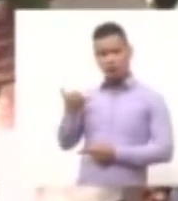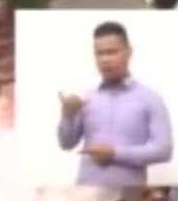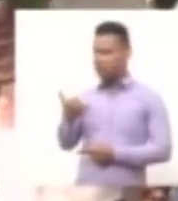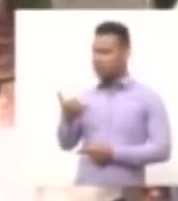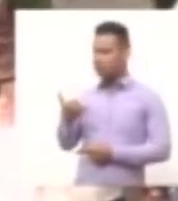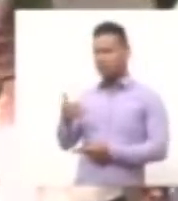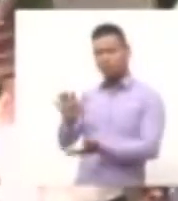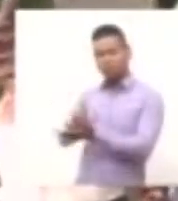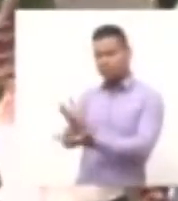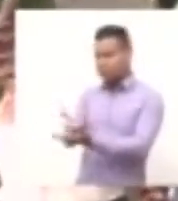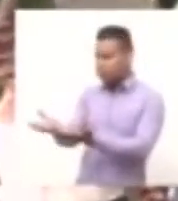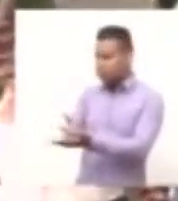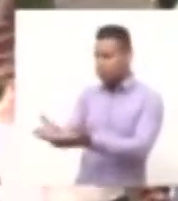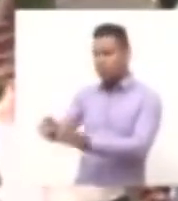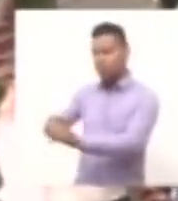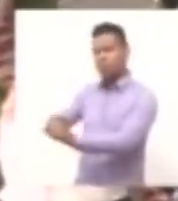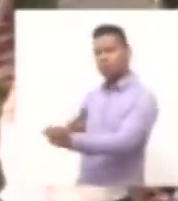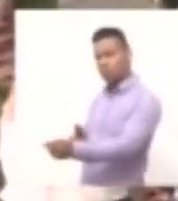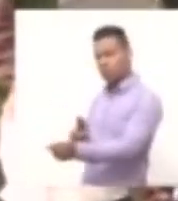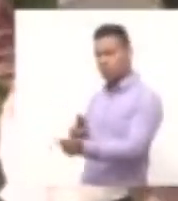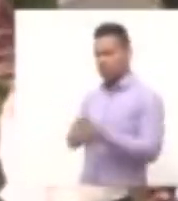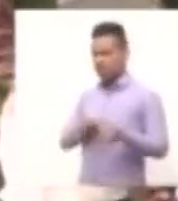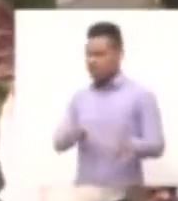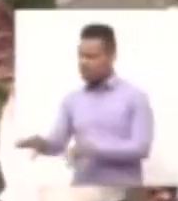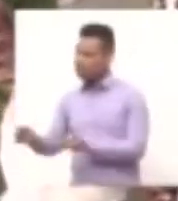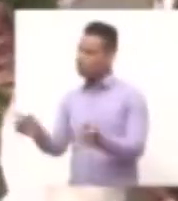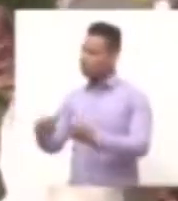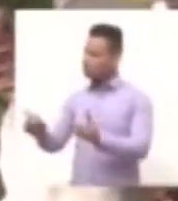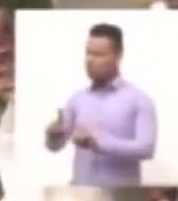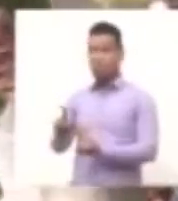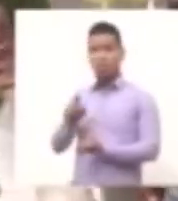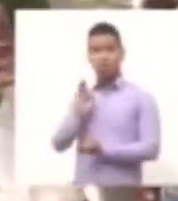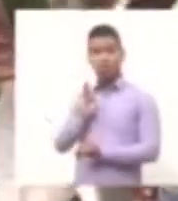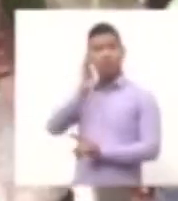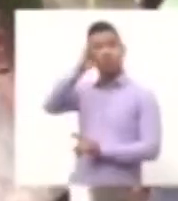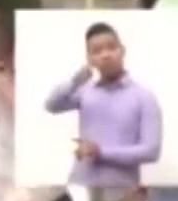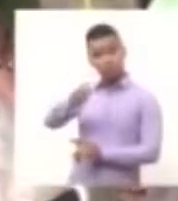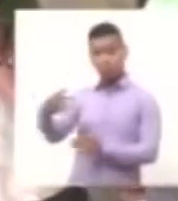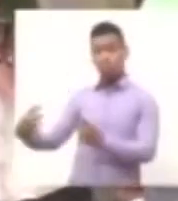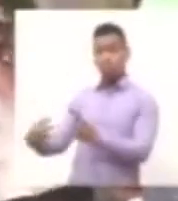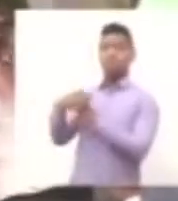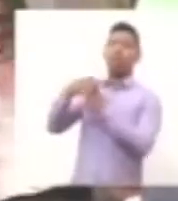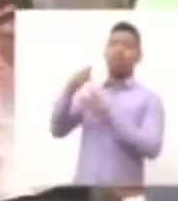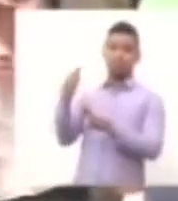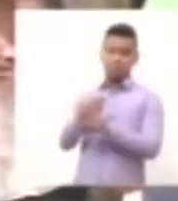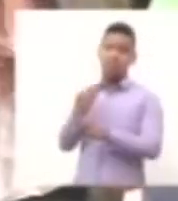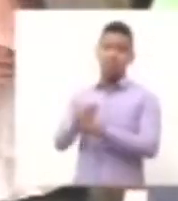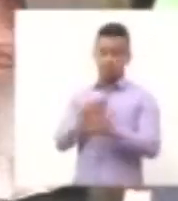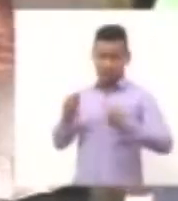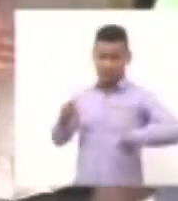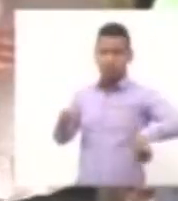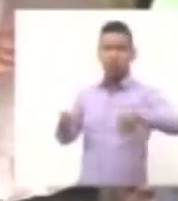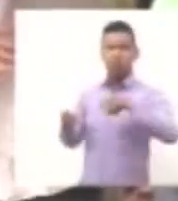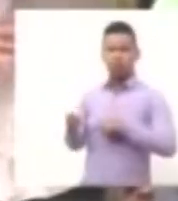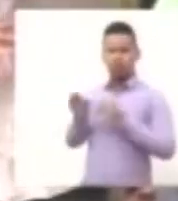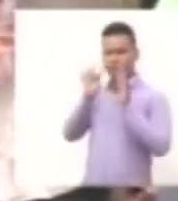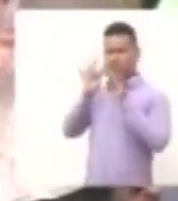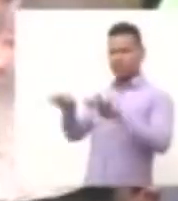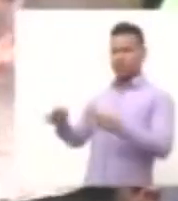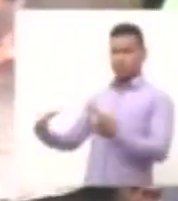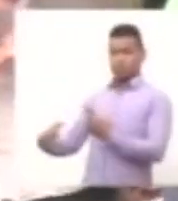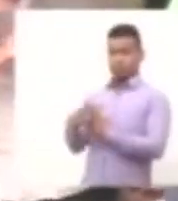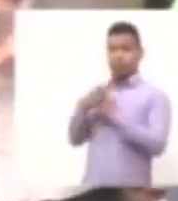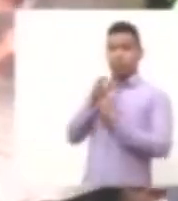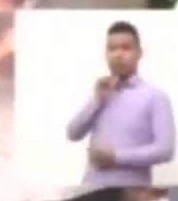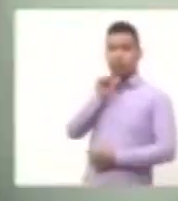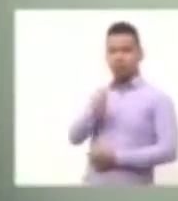de estos malos actos. ¿Por qué? Porque el futuro va a ser un problema para todos nosotros, porque a la larga nosotros somos los que estamos viviendo la delincuencia y lo que les vamos a hacer